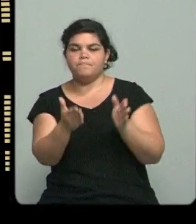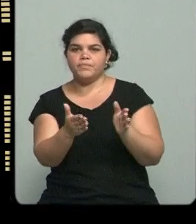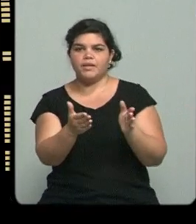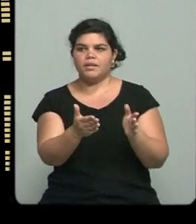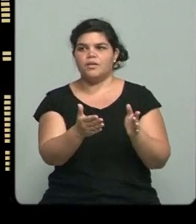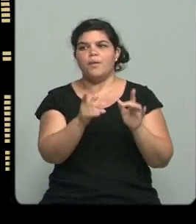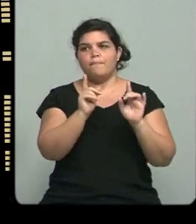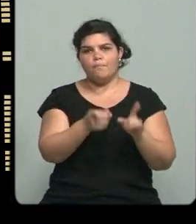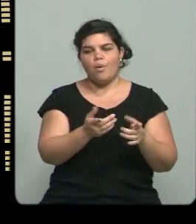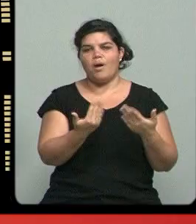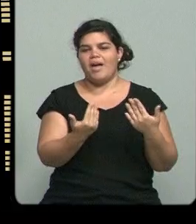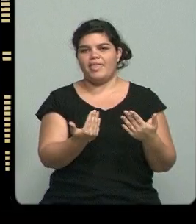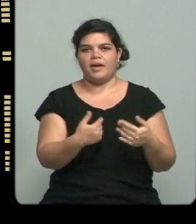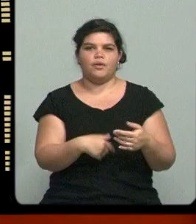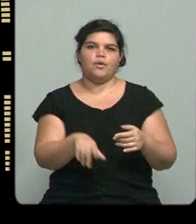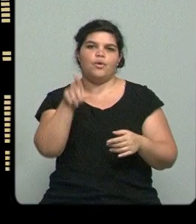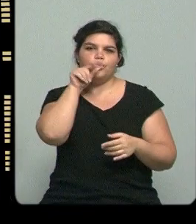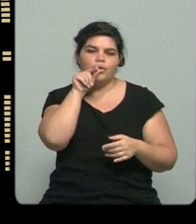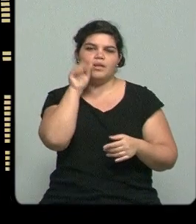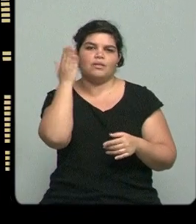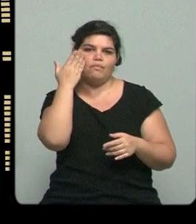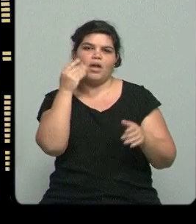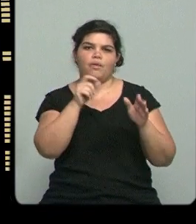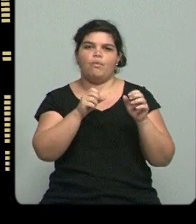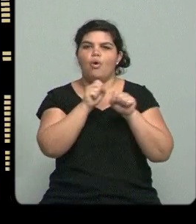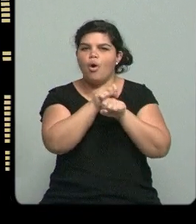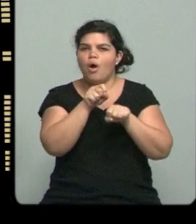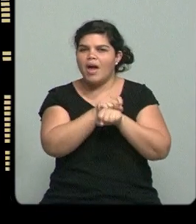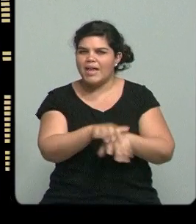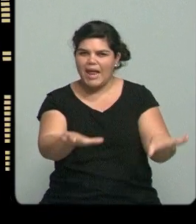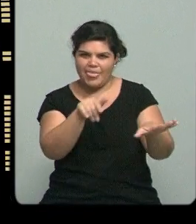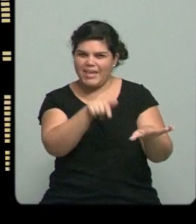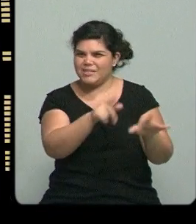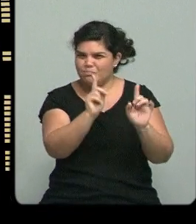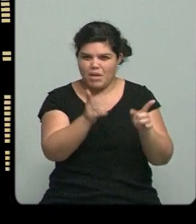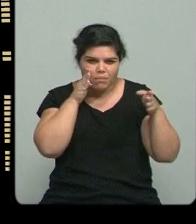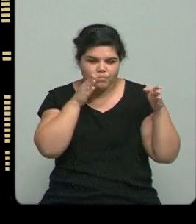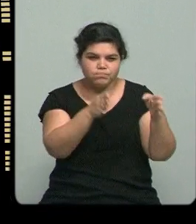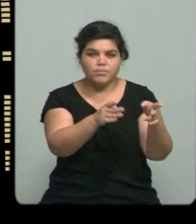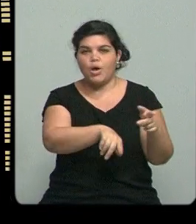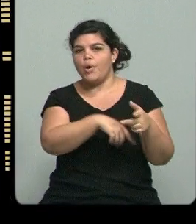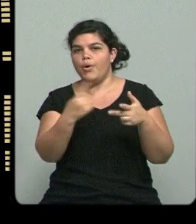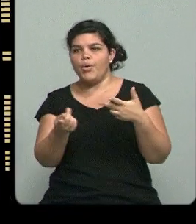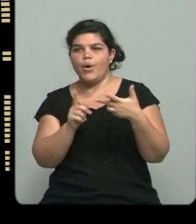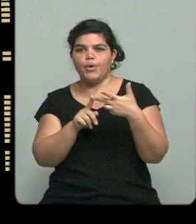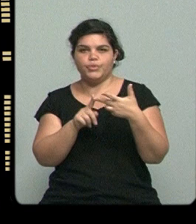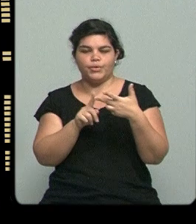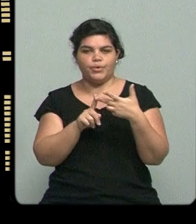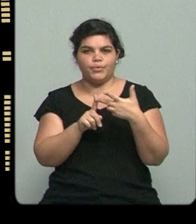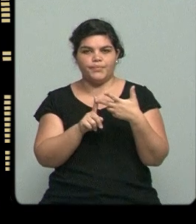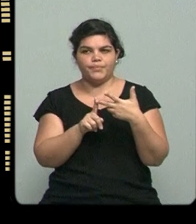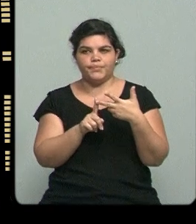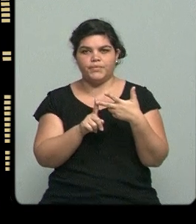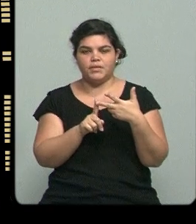de redes sociales, el buen uso de redes sociales, ofimática, bueno, todo lo que tiene que ver con